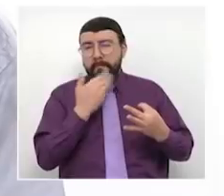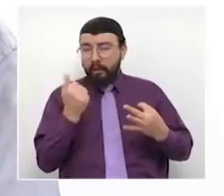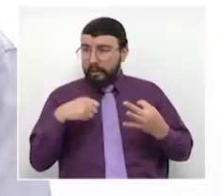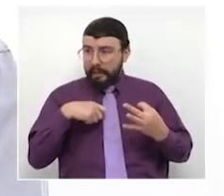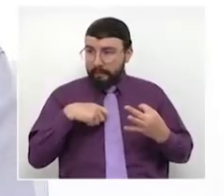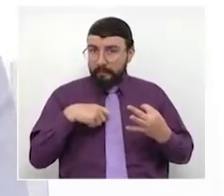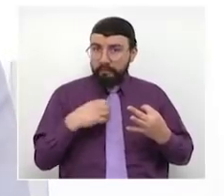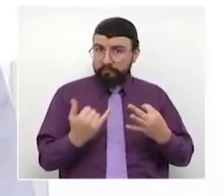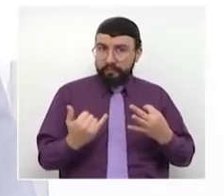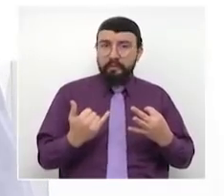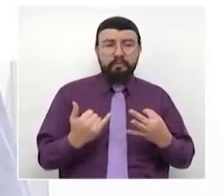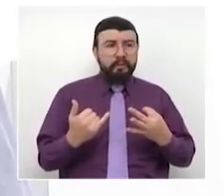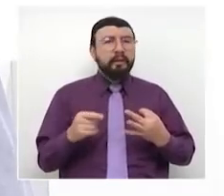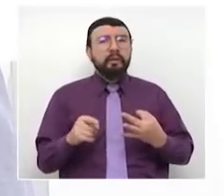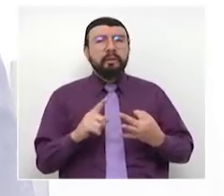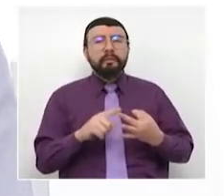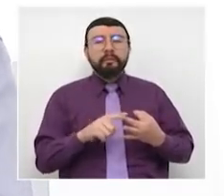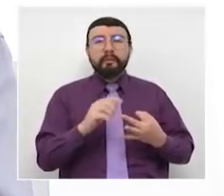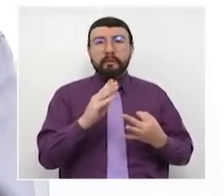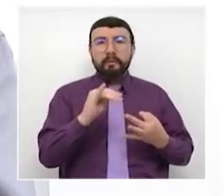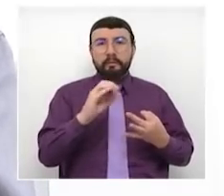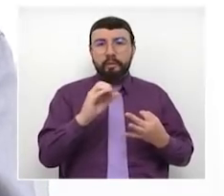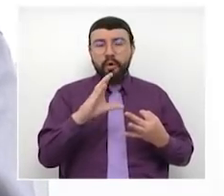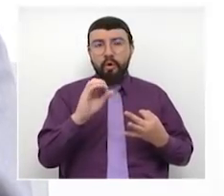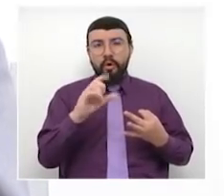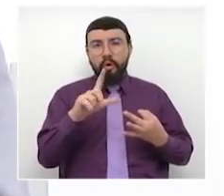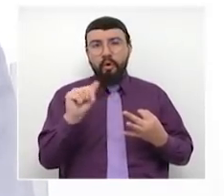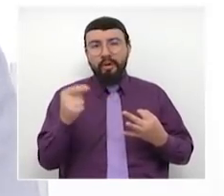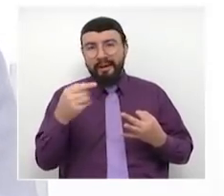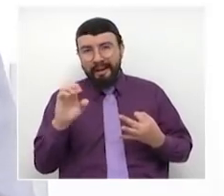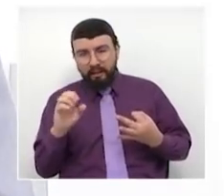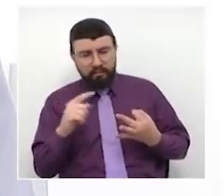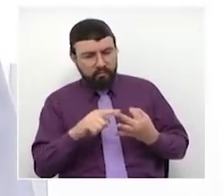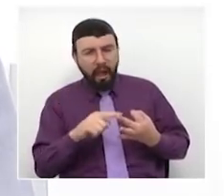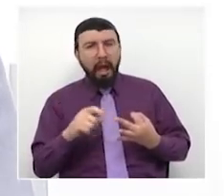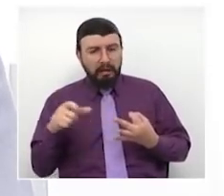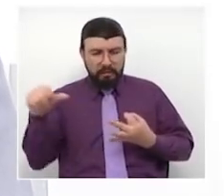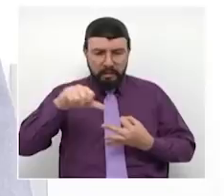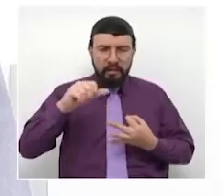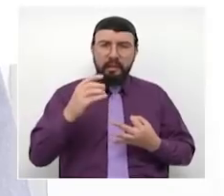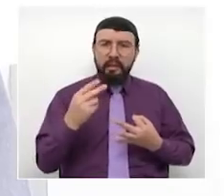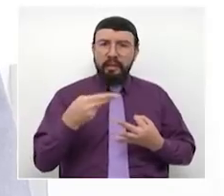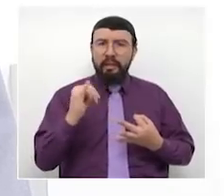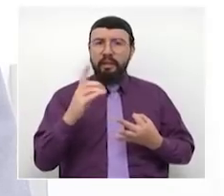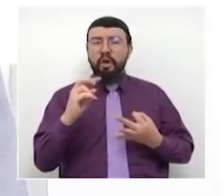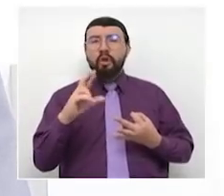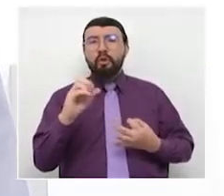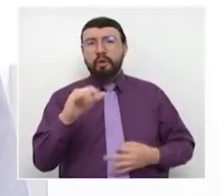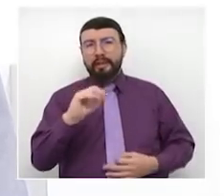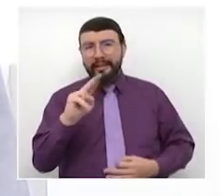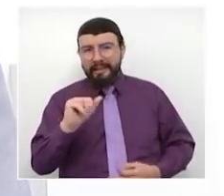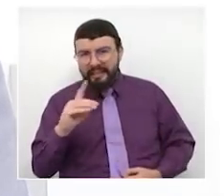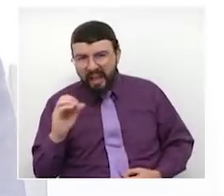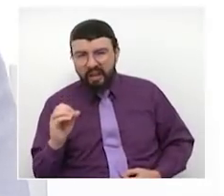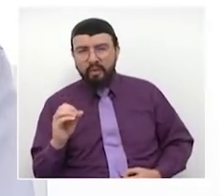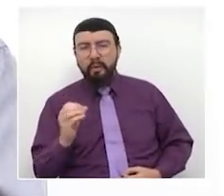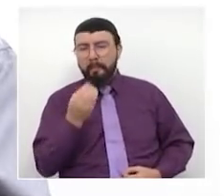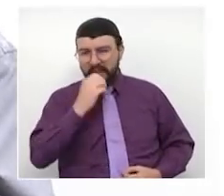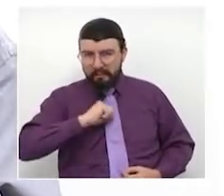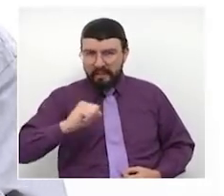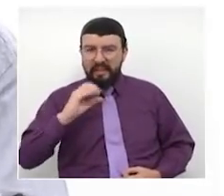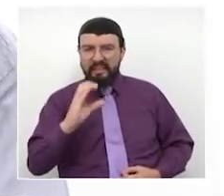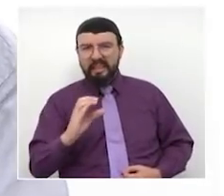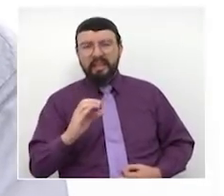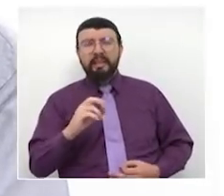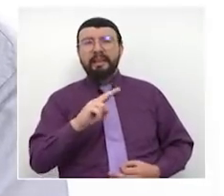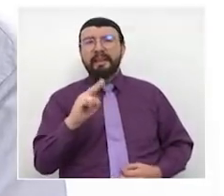el que manejamos, es el Biocolac, porque es hidrolizado, vitamina C, sí, tiene zinc, magnesio, biotina, y